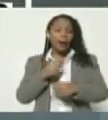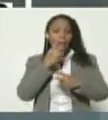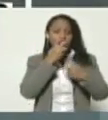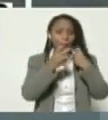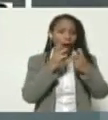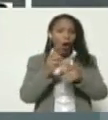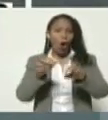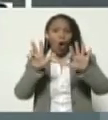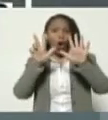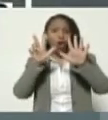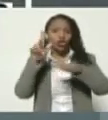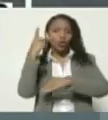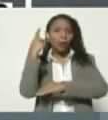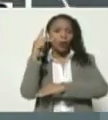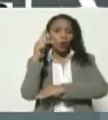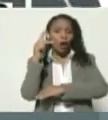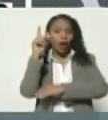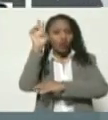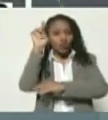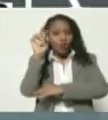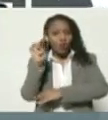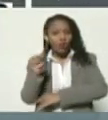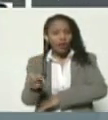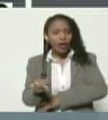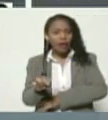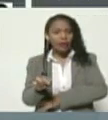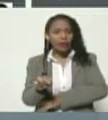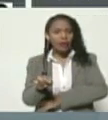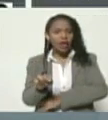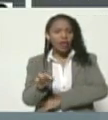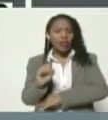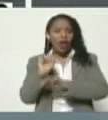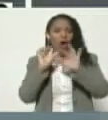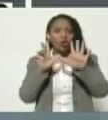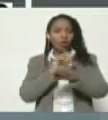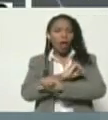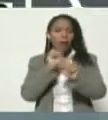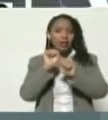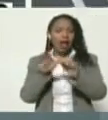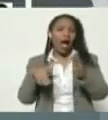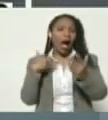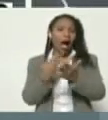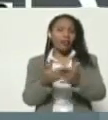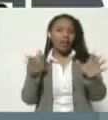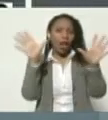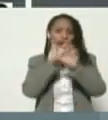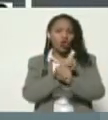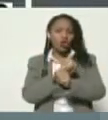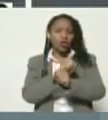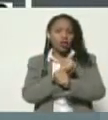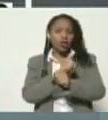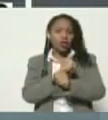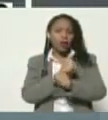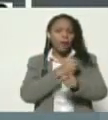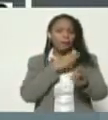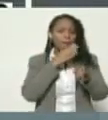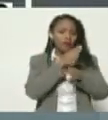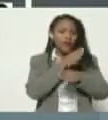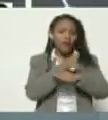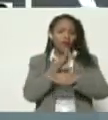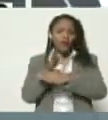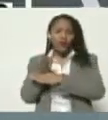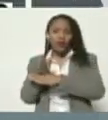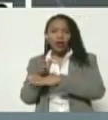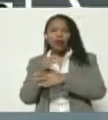8 parroquias por día, desde las 8 de la mañana hasta la noche. Y así recorrimos varias veces la